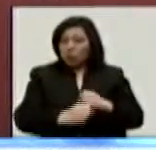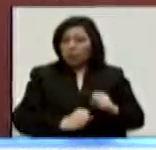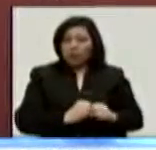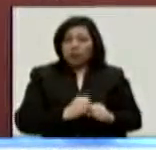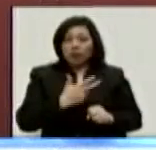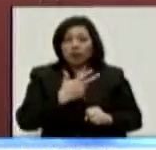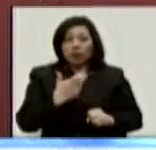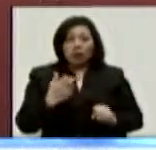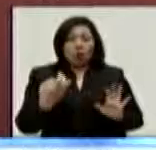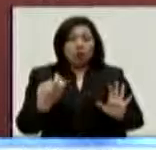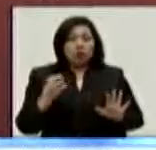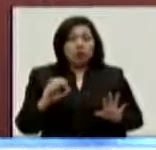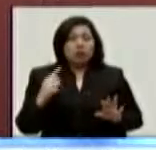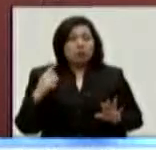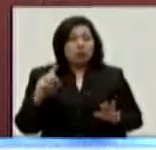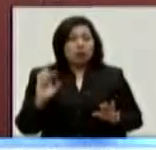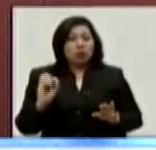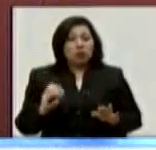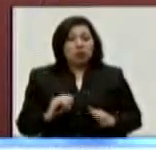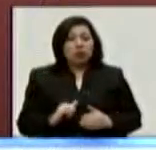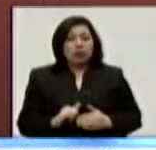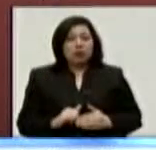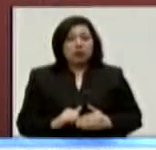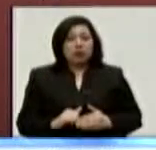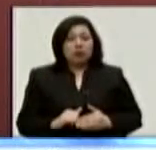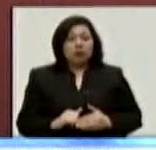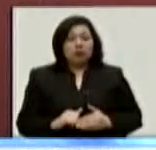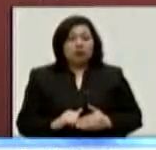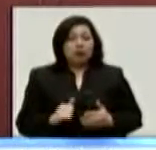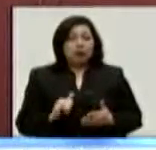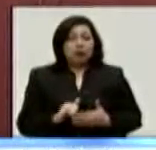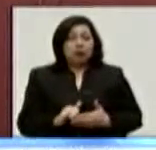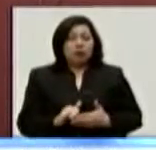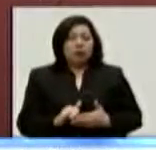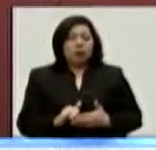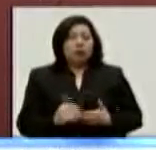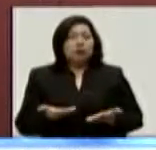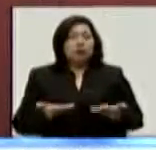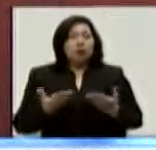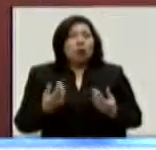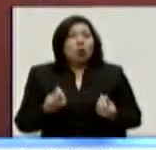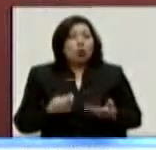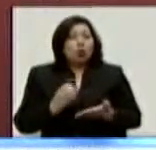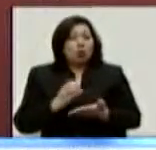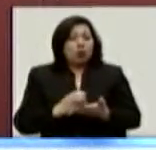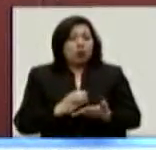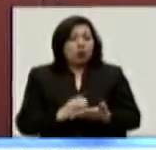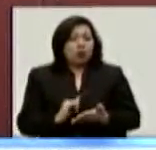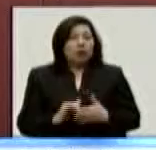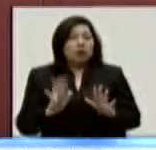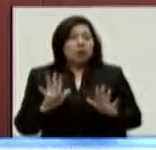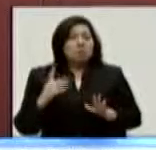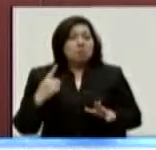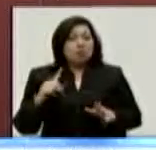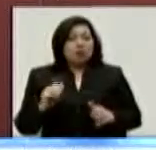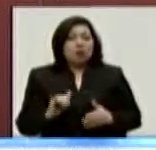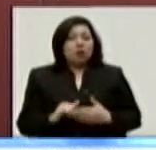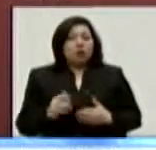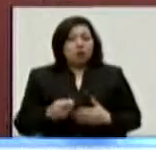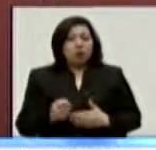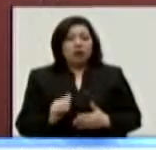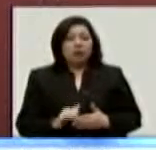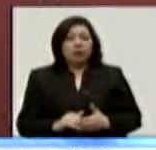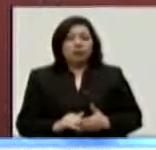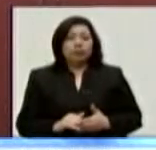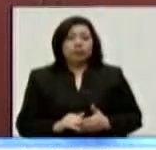paga $380 millones por comprar ese por su petróleo y recibe como contraprestación $10 millones por su